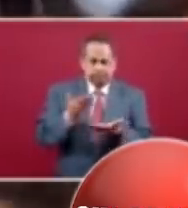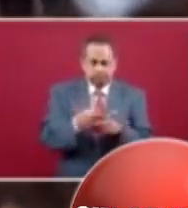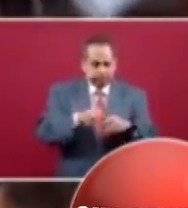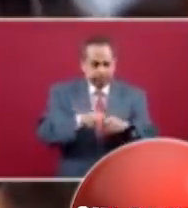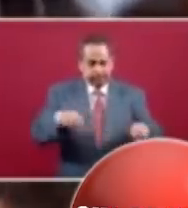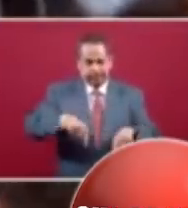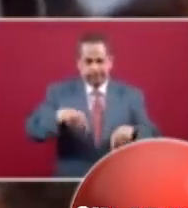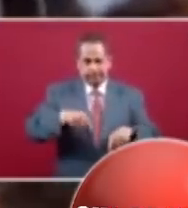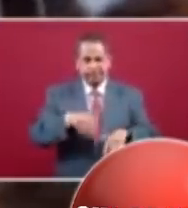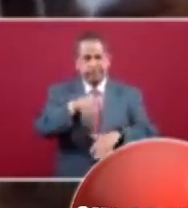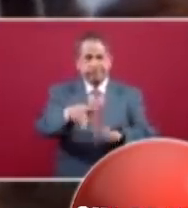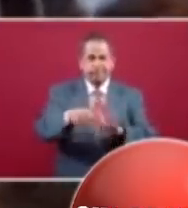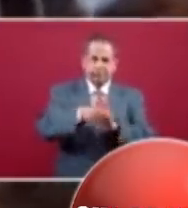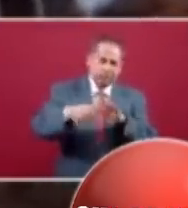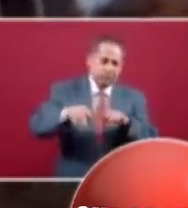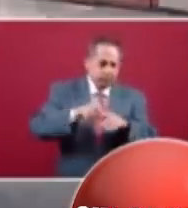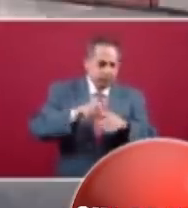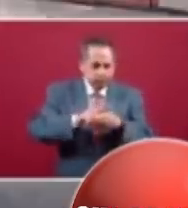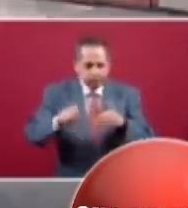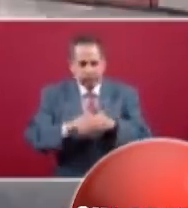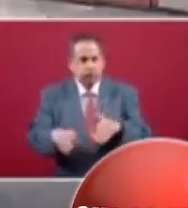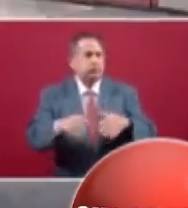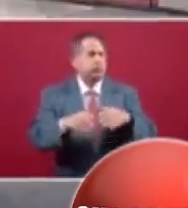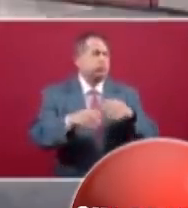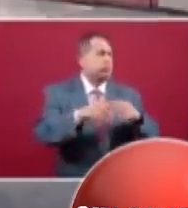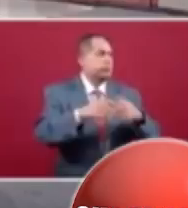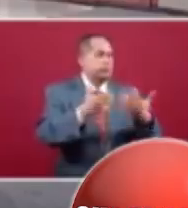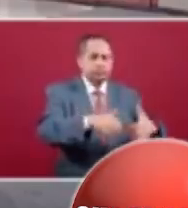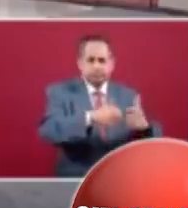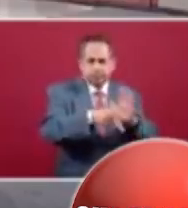sobre periodistas o medios de comunicación.